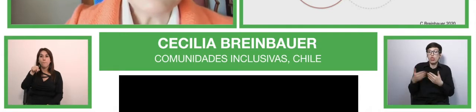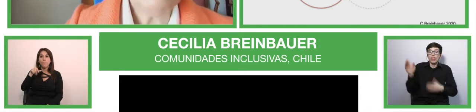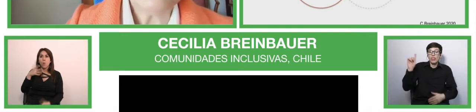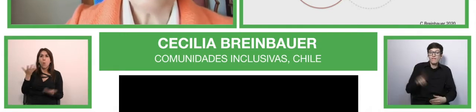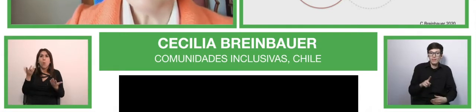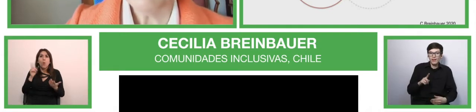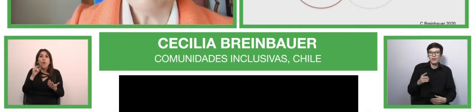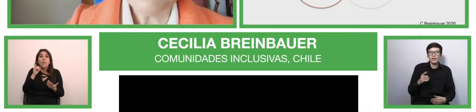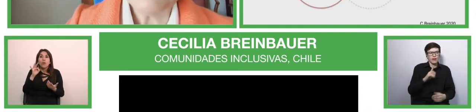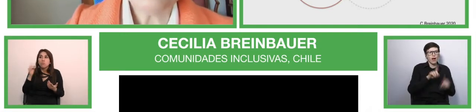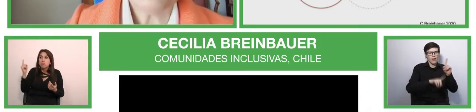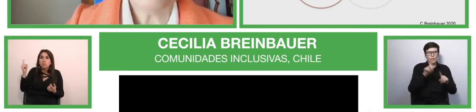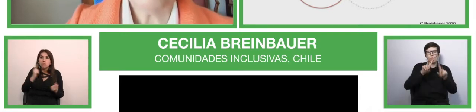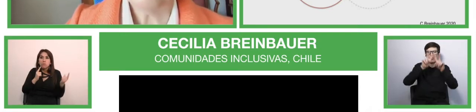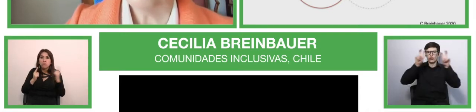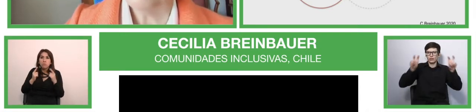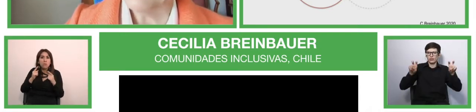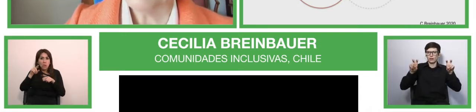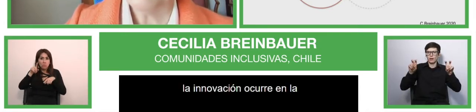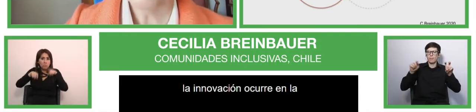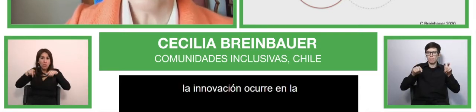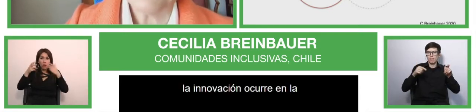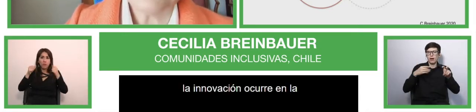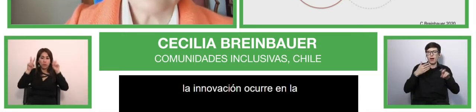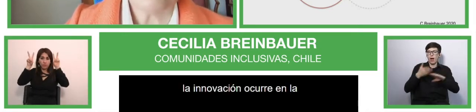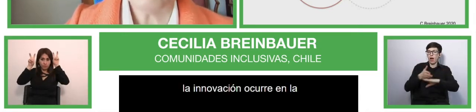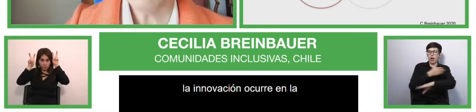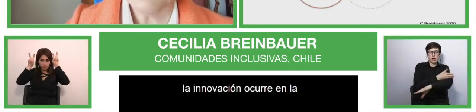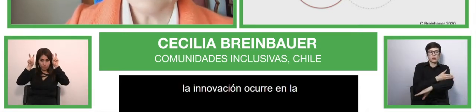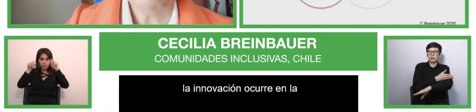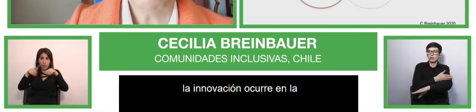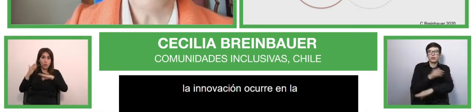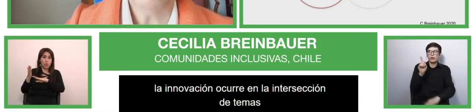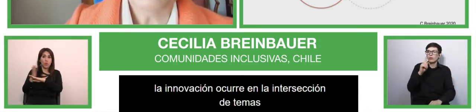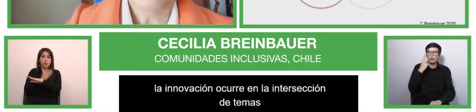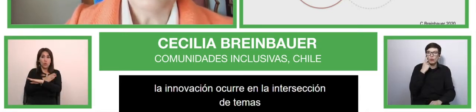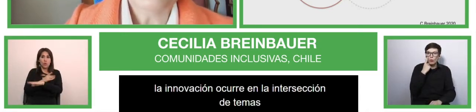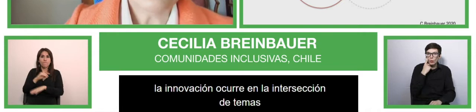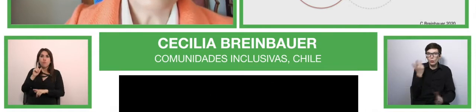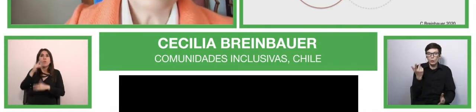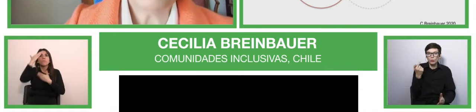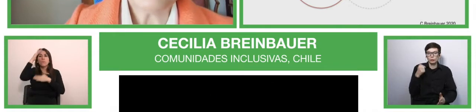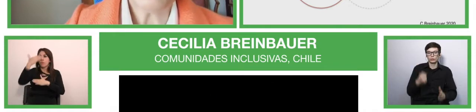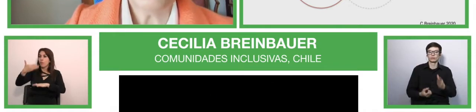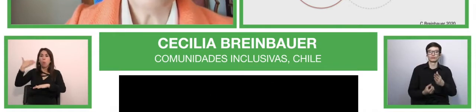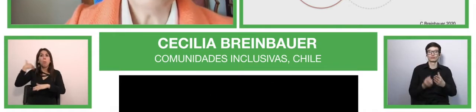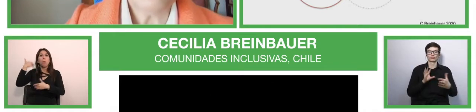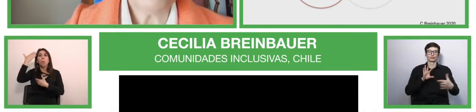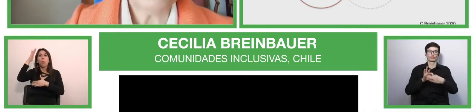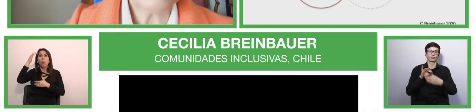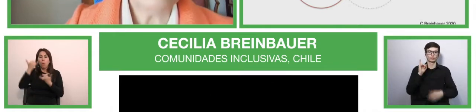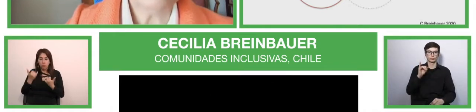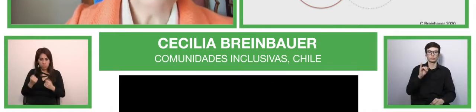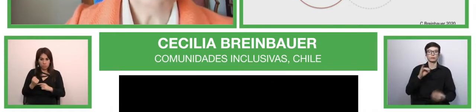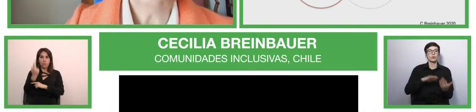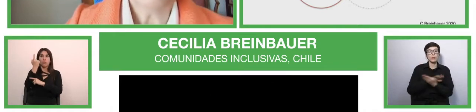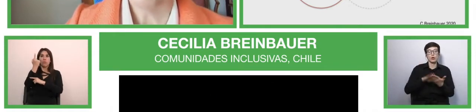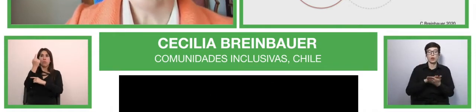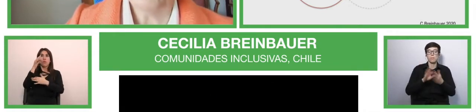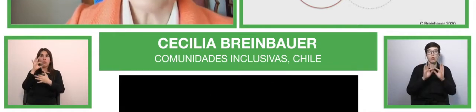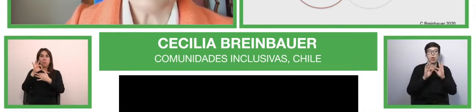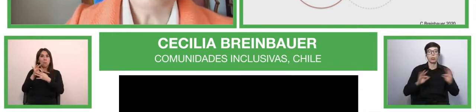temas que previamente no han sido conectados por ejemplo la educación inclusiva